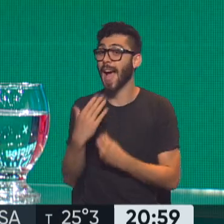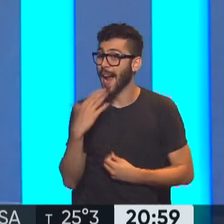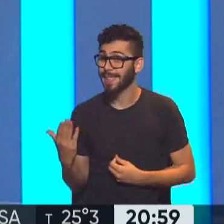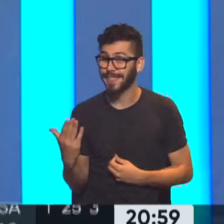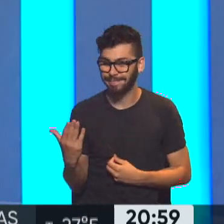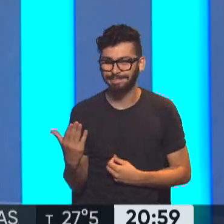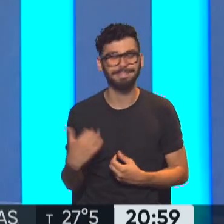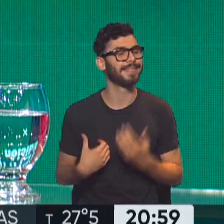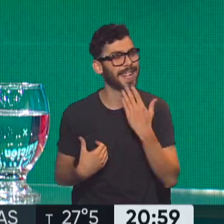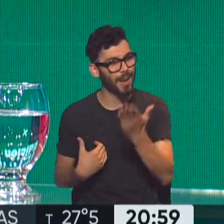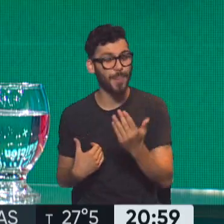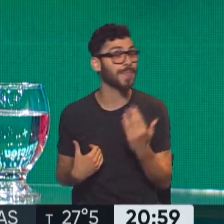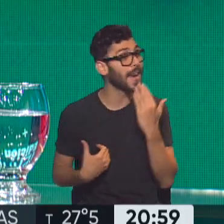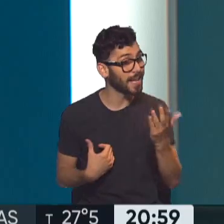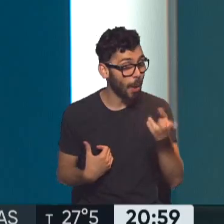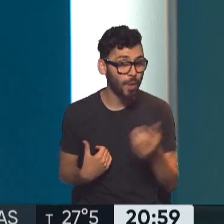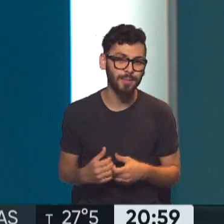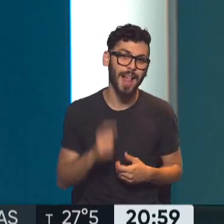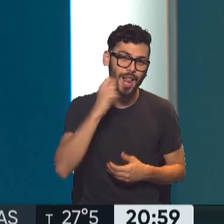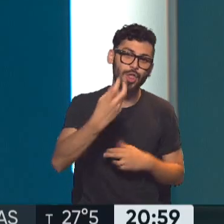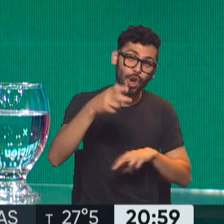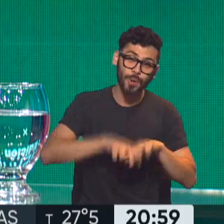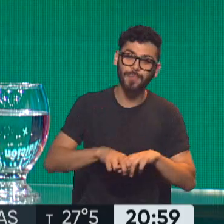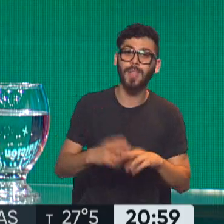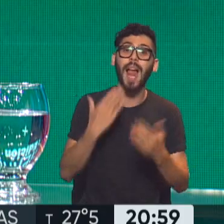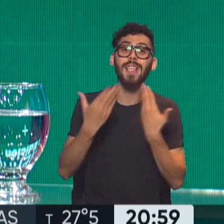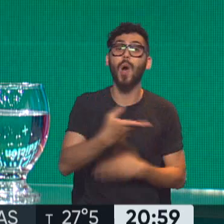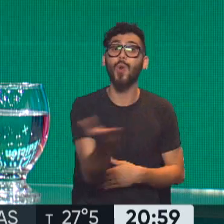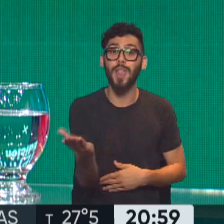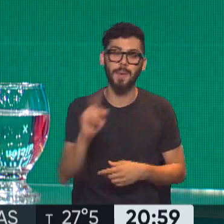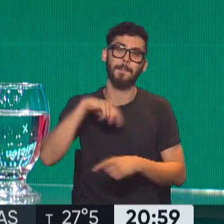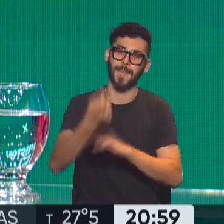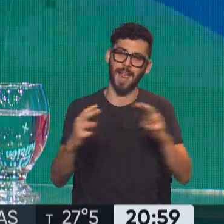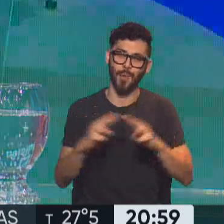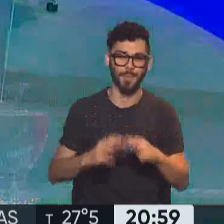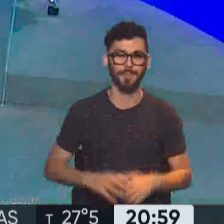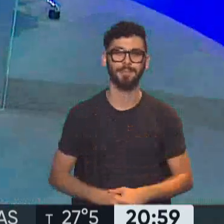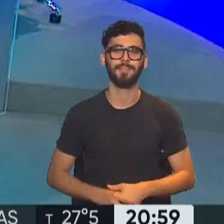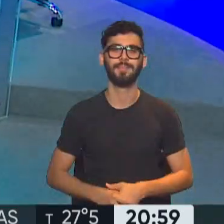Osvaldo. Gracias a Gracias, vos. Atilio. Un lujo tenerte acá esta Gracias, noche. muy amable. Gracias a ustedes. Será hasta mañana.